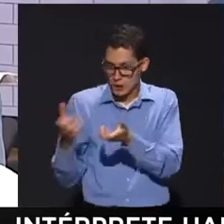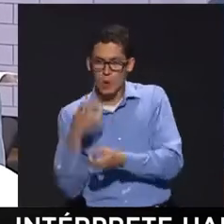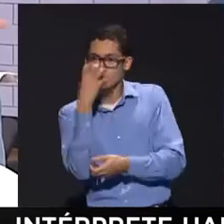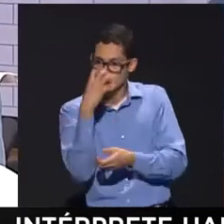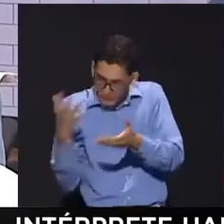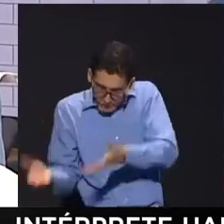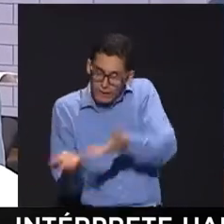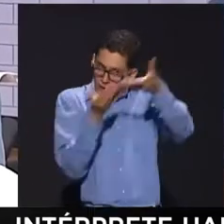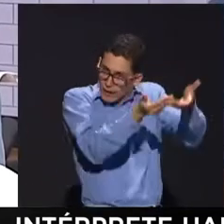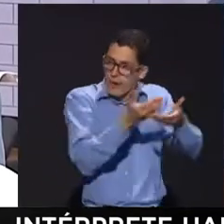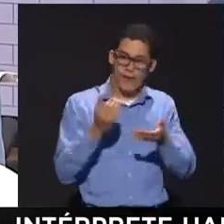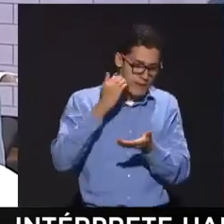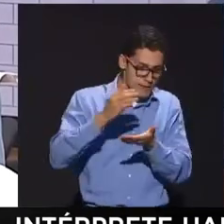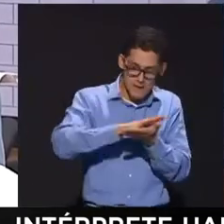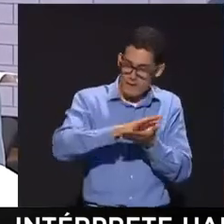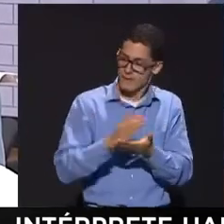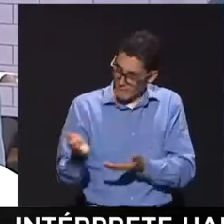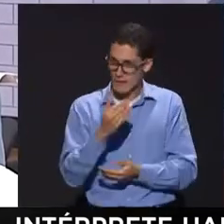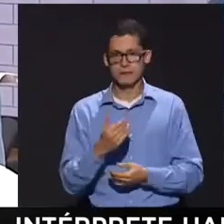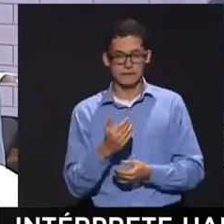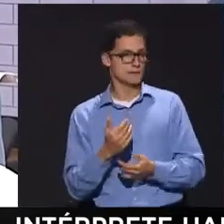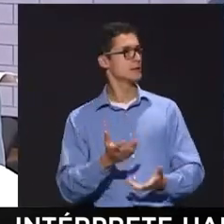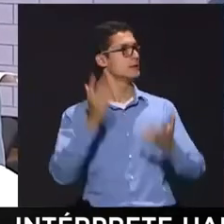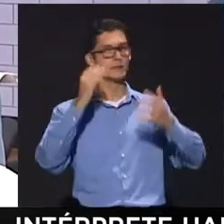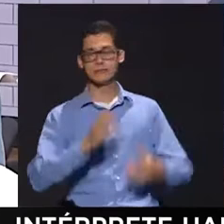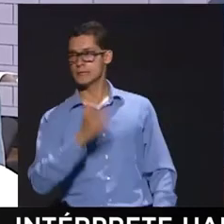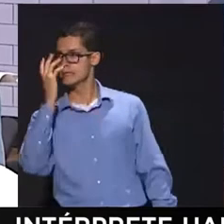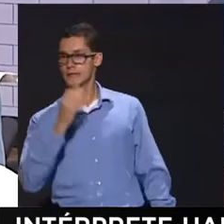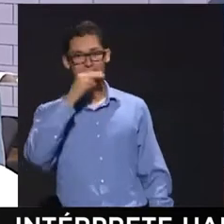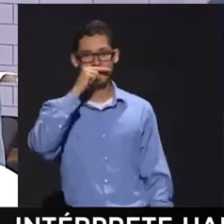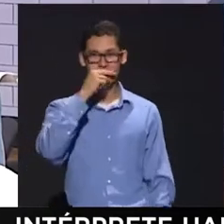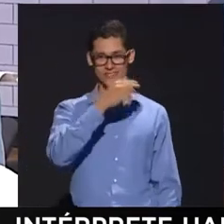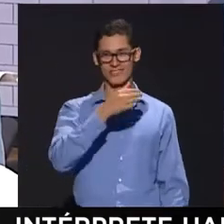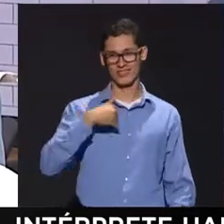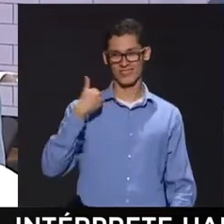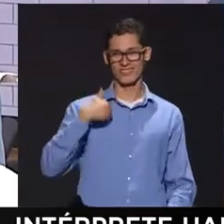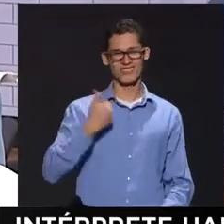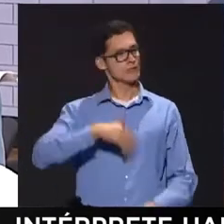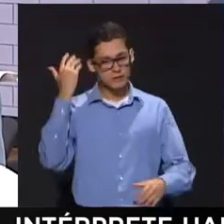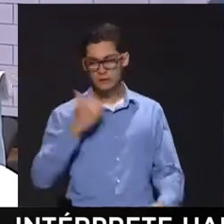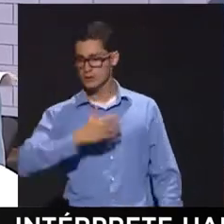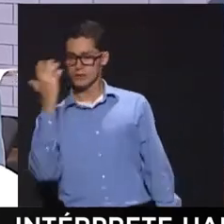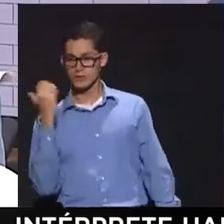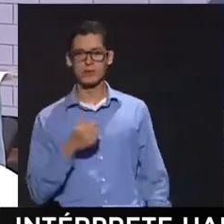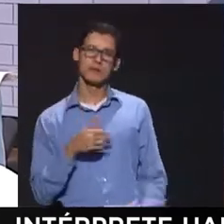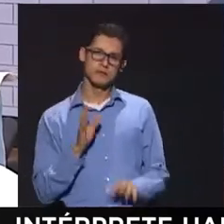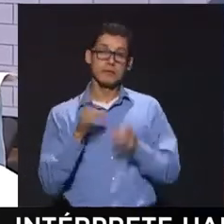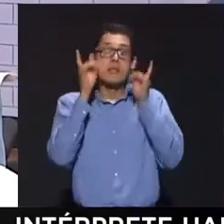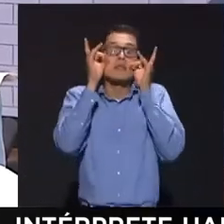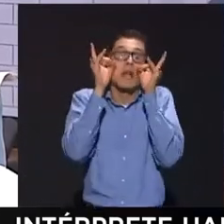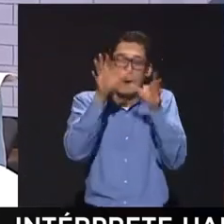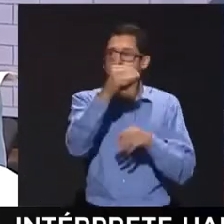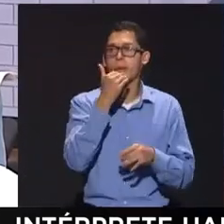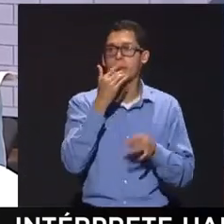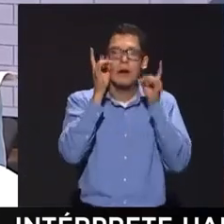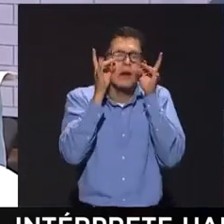acciones pequeñas que muchas veces se convierten en un conflicto y de verdad son, por decirlo así, son bobadas, son cosas demasiado mínimas, pero, como tender la